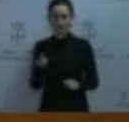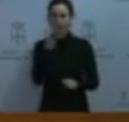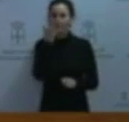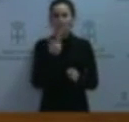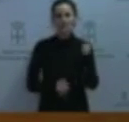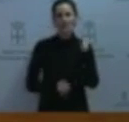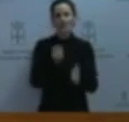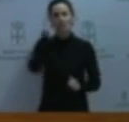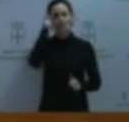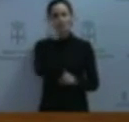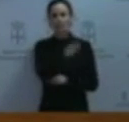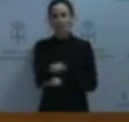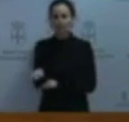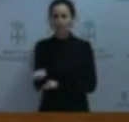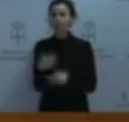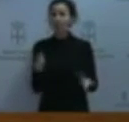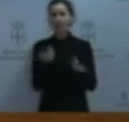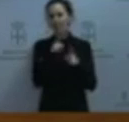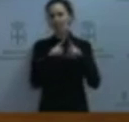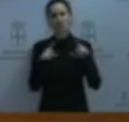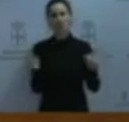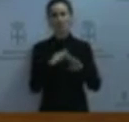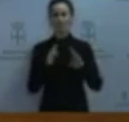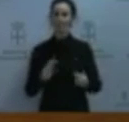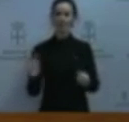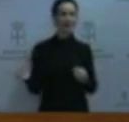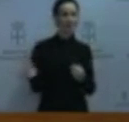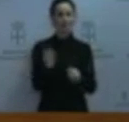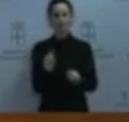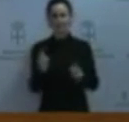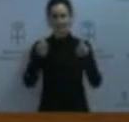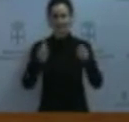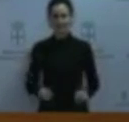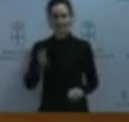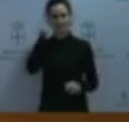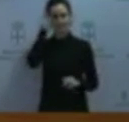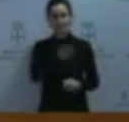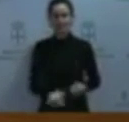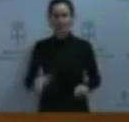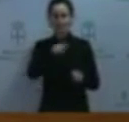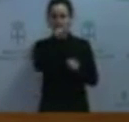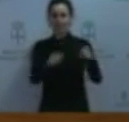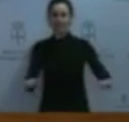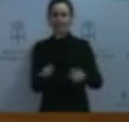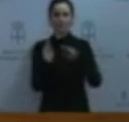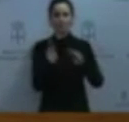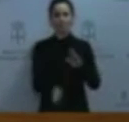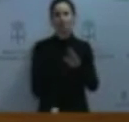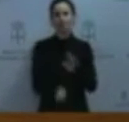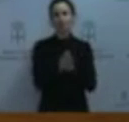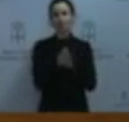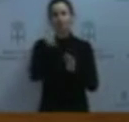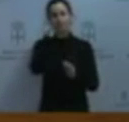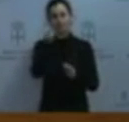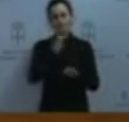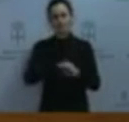visitar pueblos. Asturias no se reconocería a sí misma sin sus pueblos y sin sus gentes que mantienen estos pueblos y estos